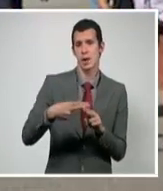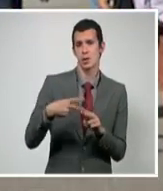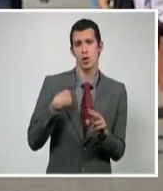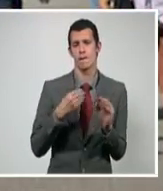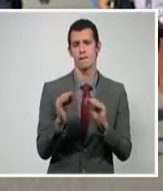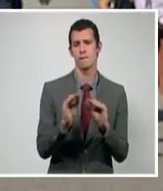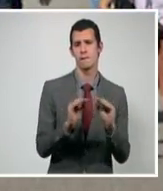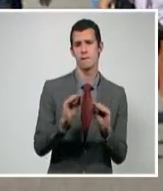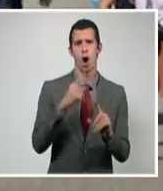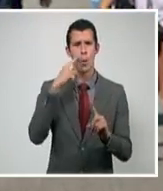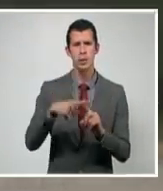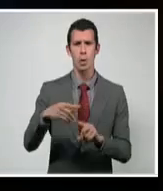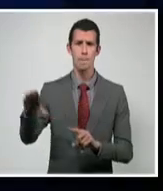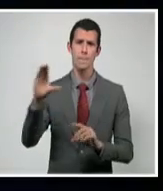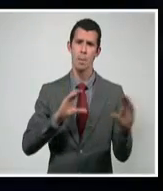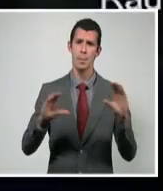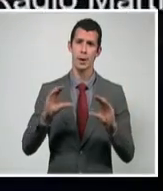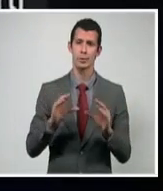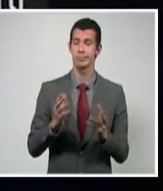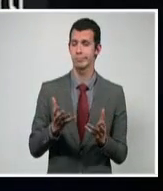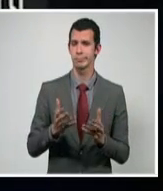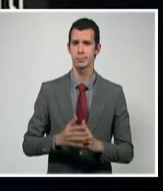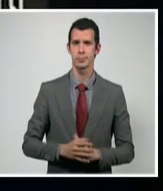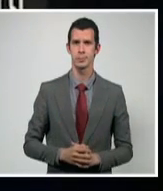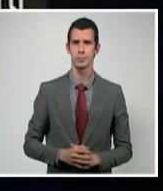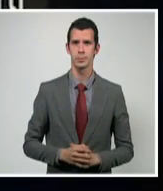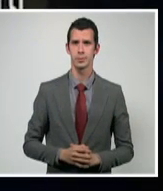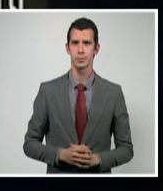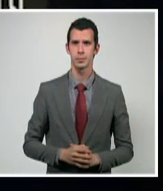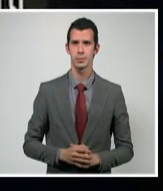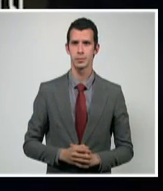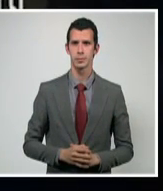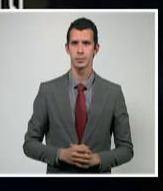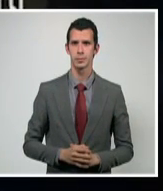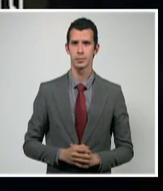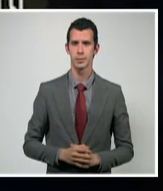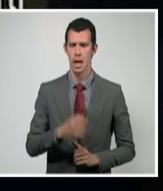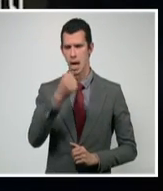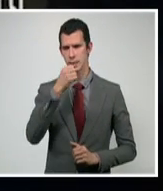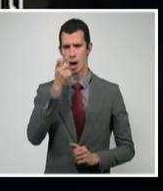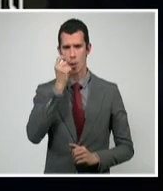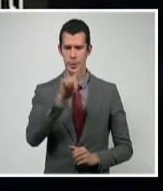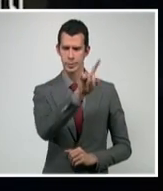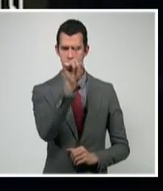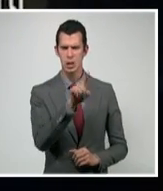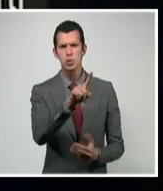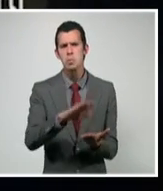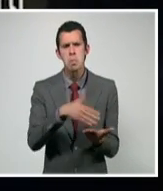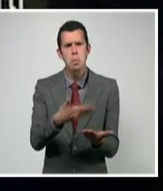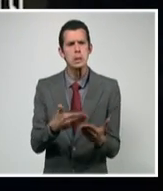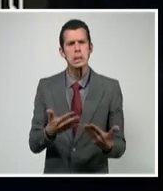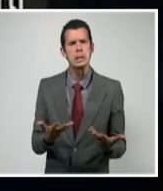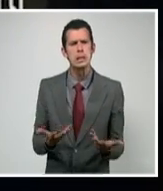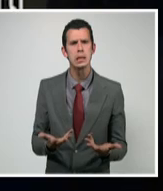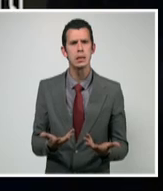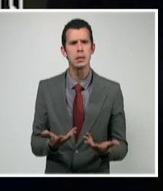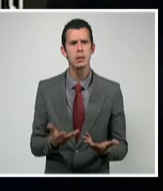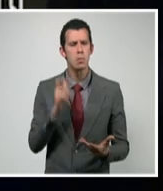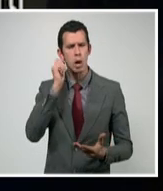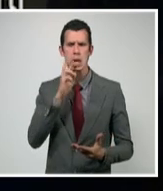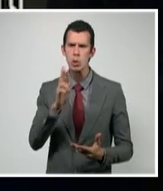de su estrategia de promoción. ¿De qué trata la propuesta que quieres hacer? El llamado es para que los cubanos en todas partes del mundo, no importa dónde